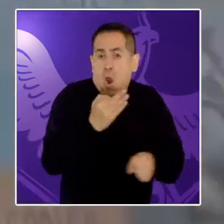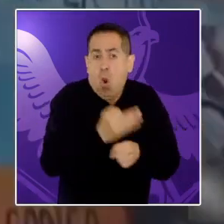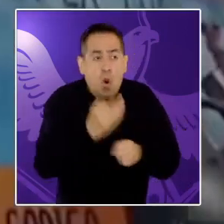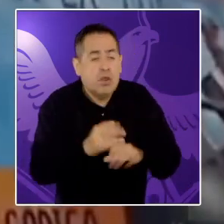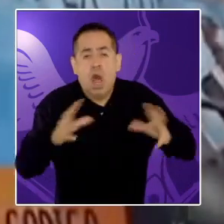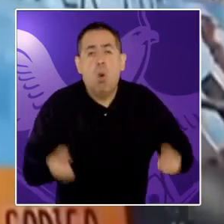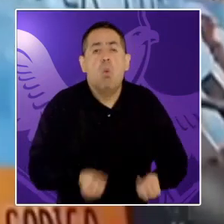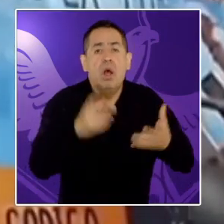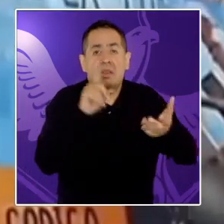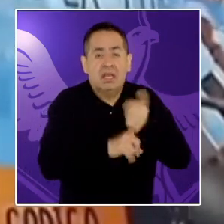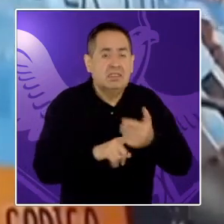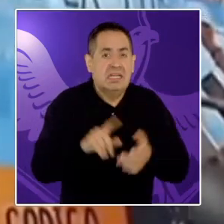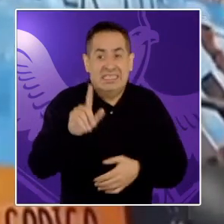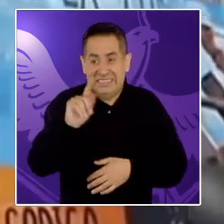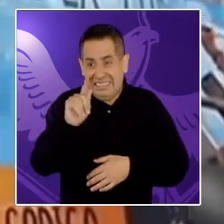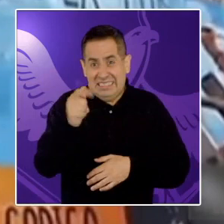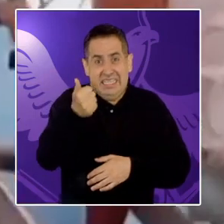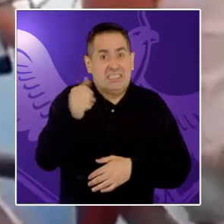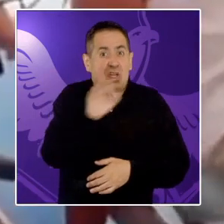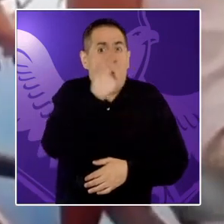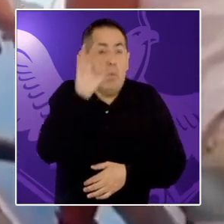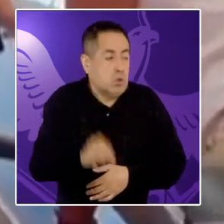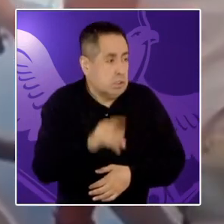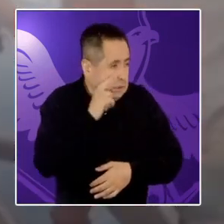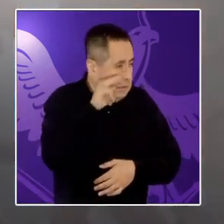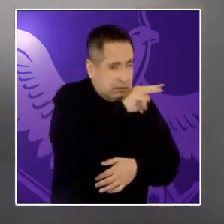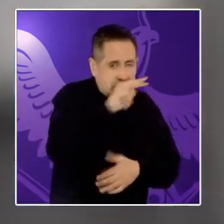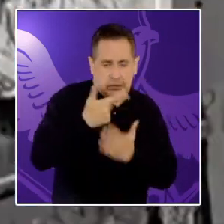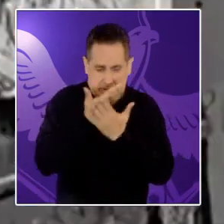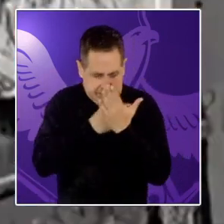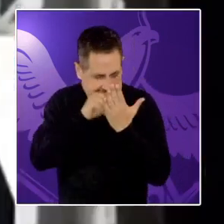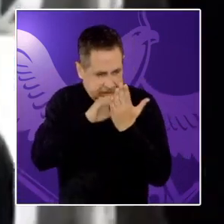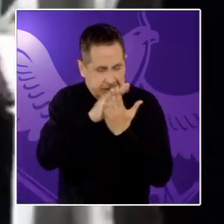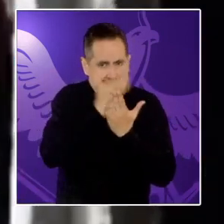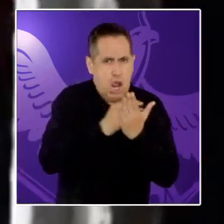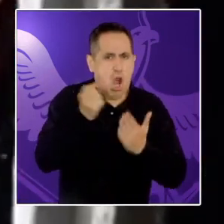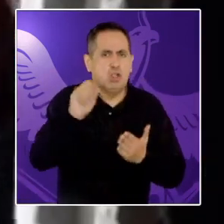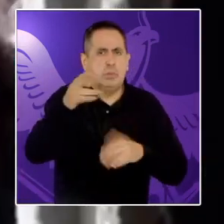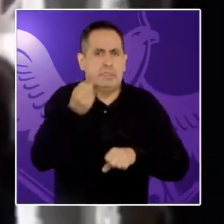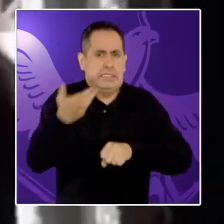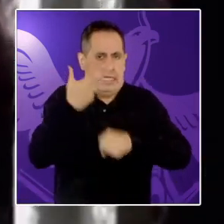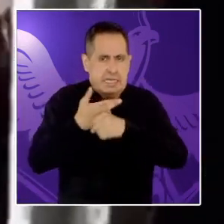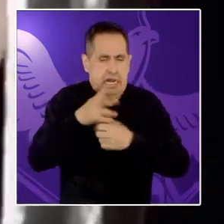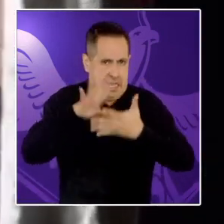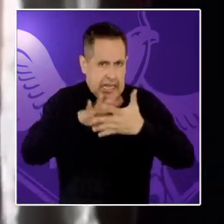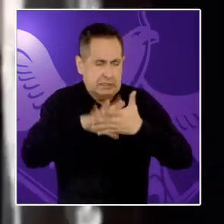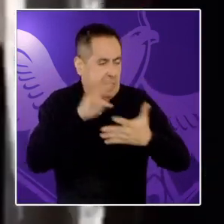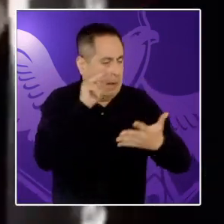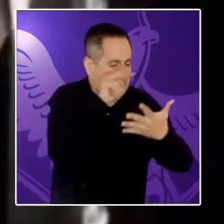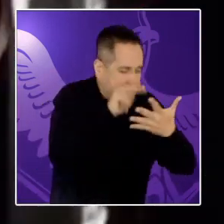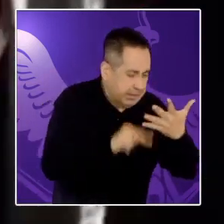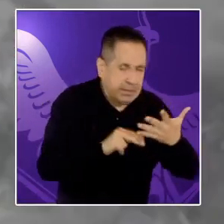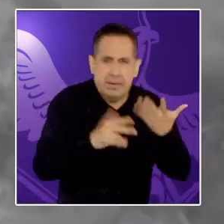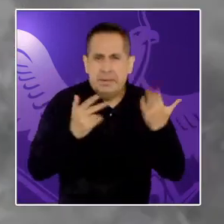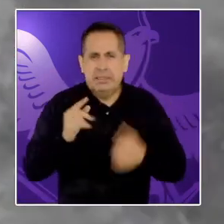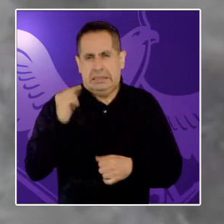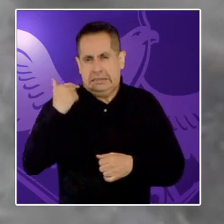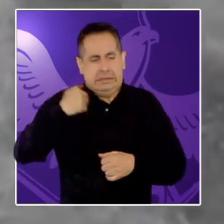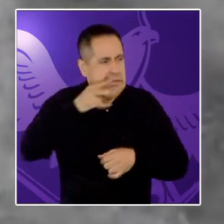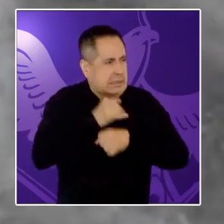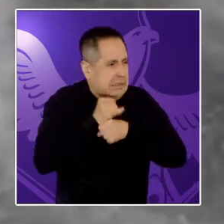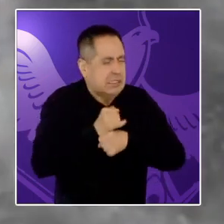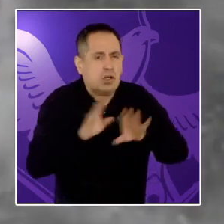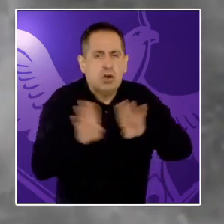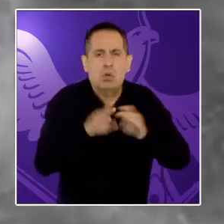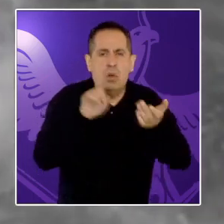1,581 mujeres. Pero actualmente ya hay una ocupación del 76%, de acuerdo con los registros de la Subsecretaría del Sistema